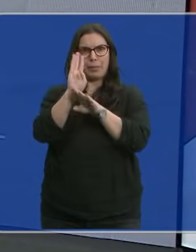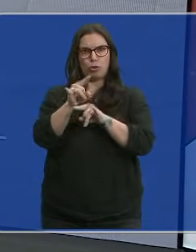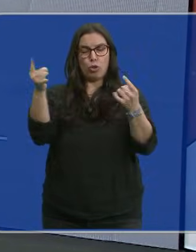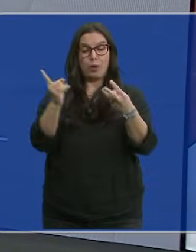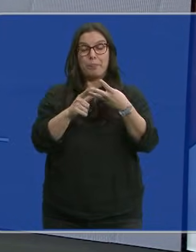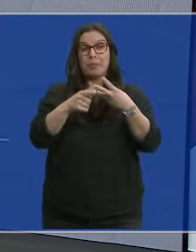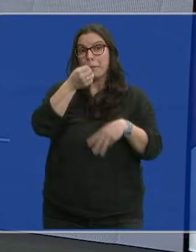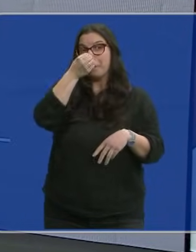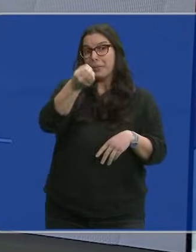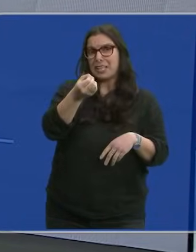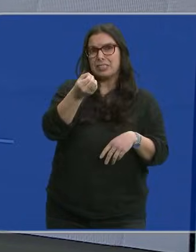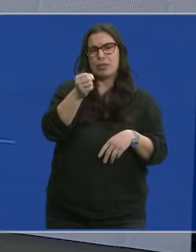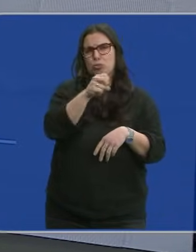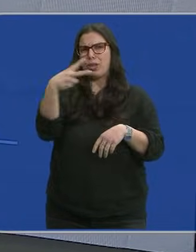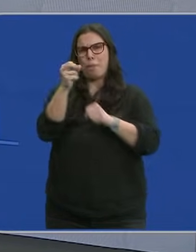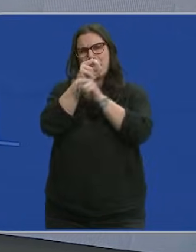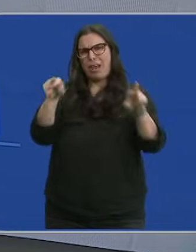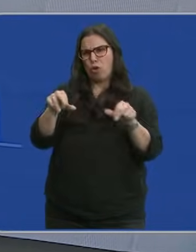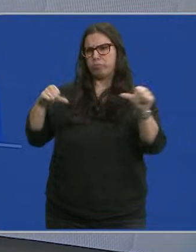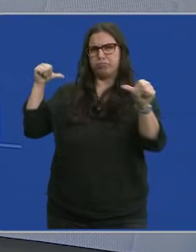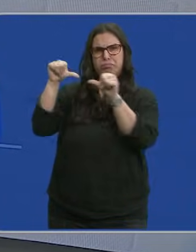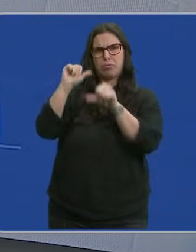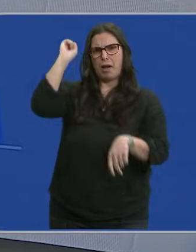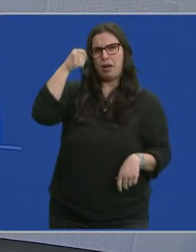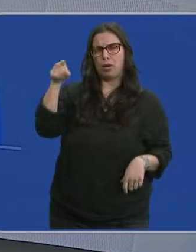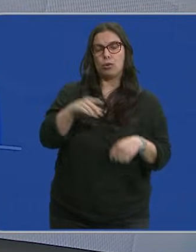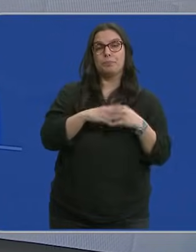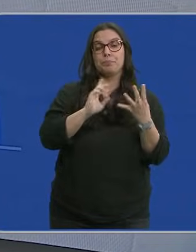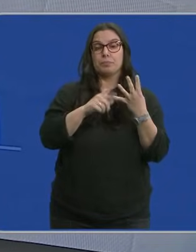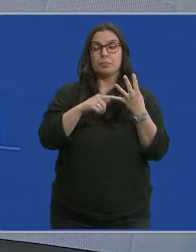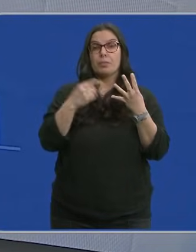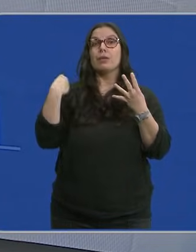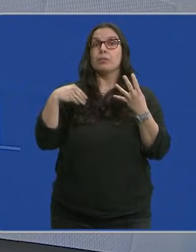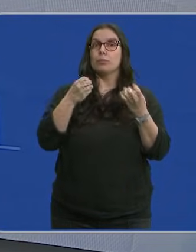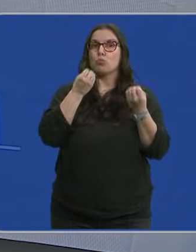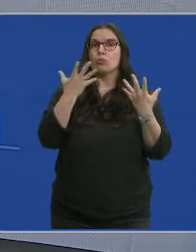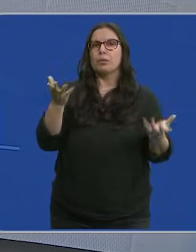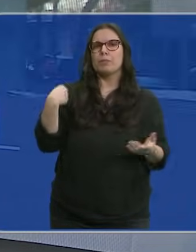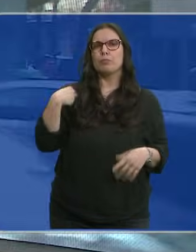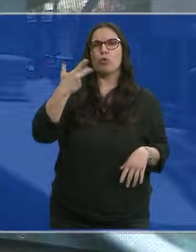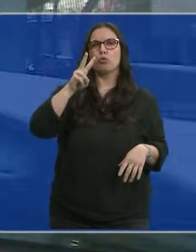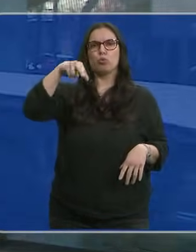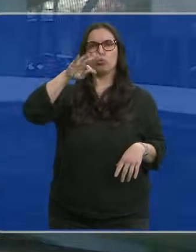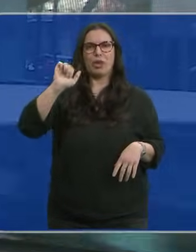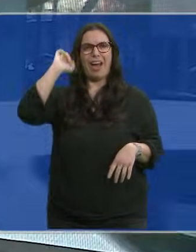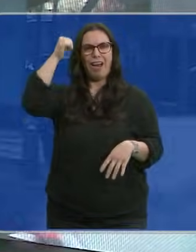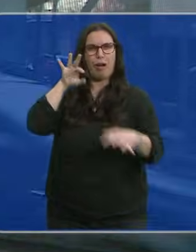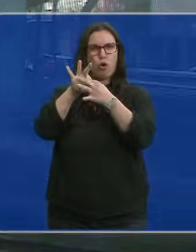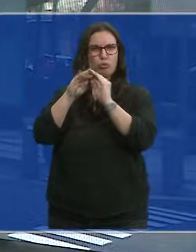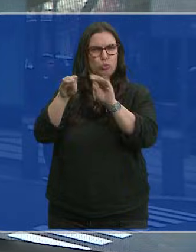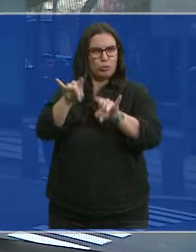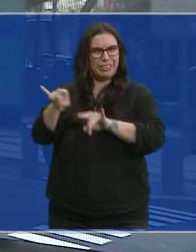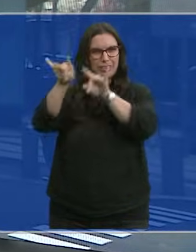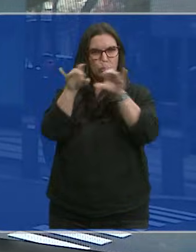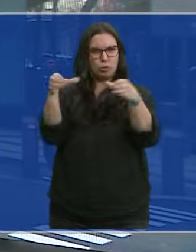iguala su peor resultado en esta comunidad. El otro invitado en la fiesta electoral ha sido Chunta Aragonesista. ¿Cómo han valorado en Génova